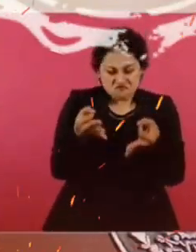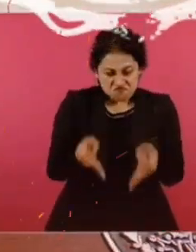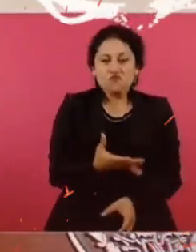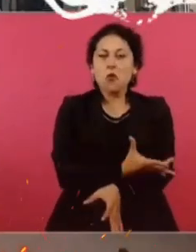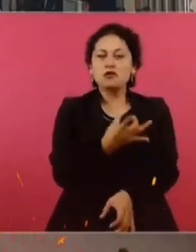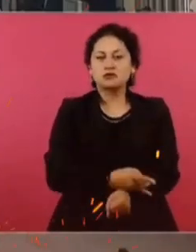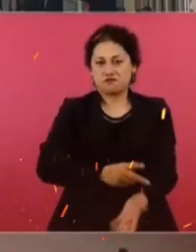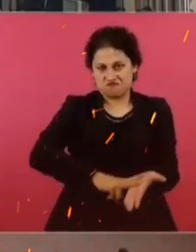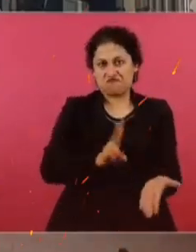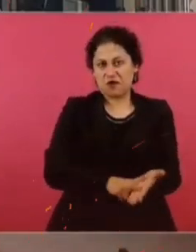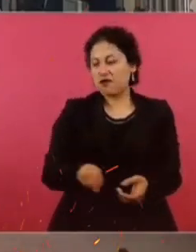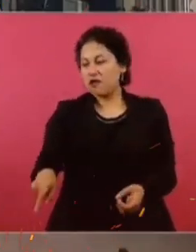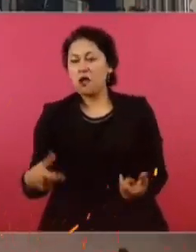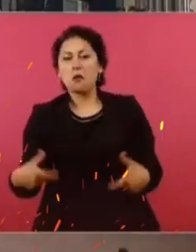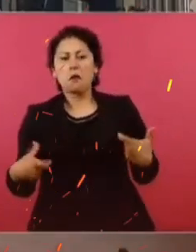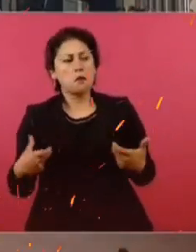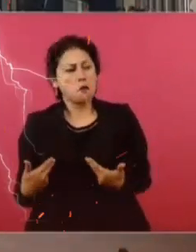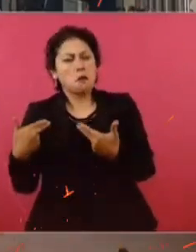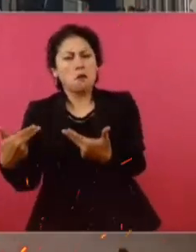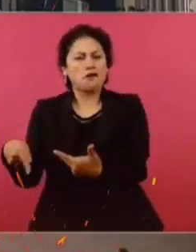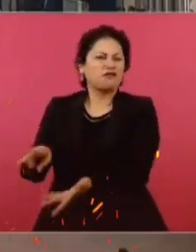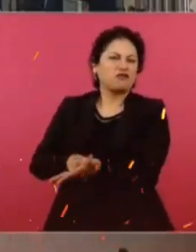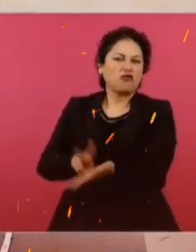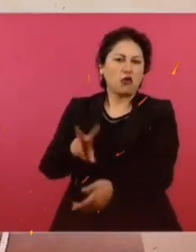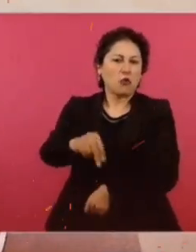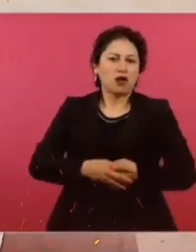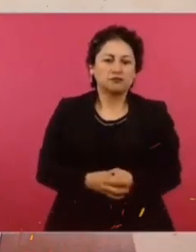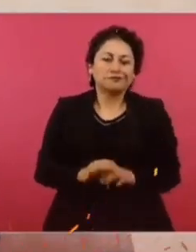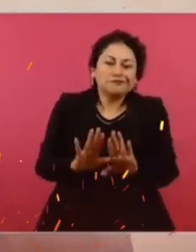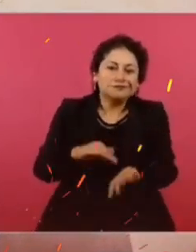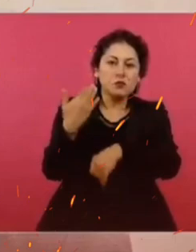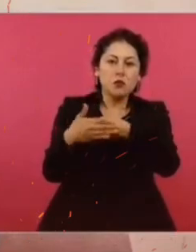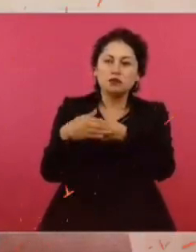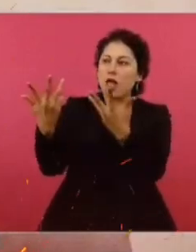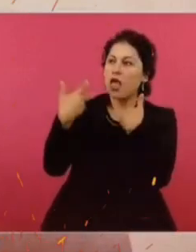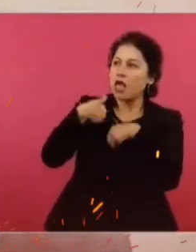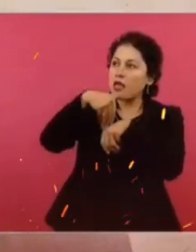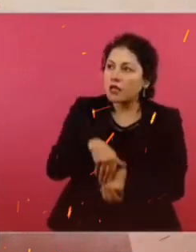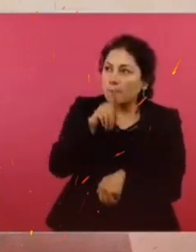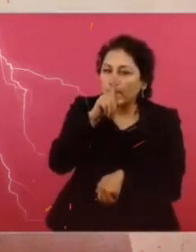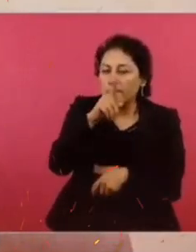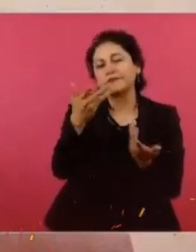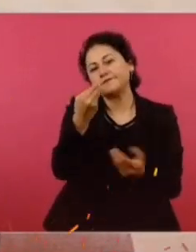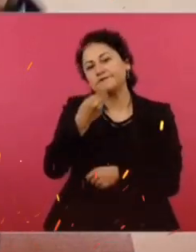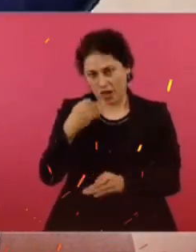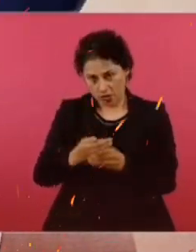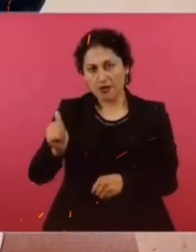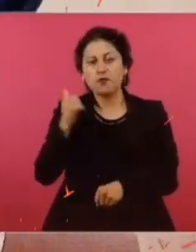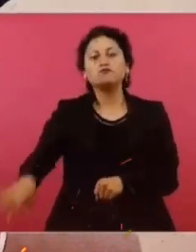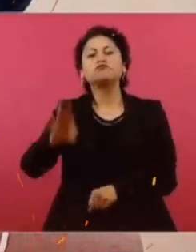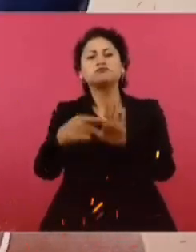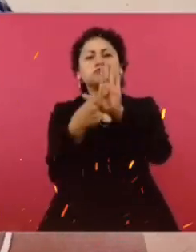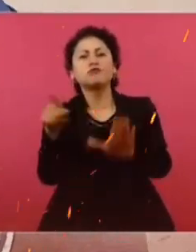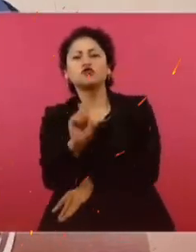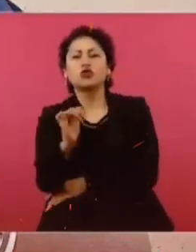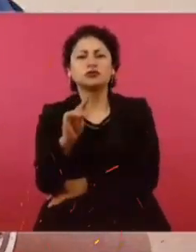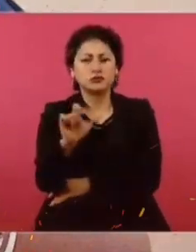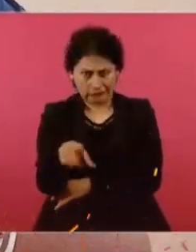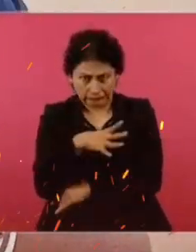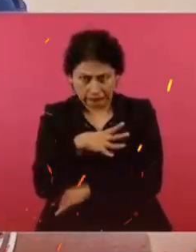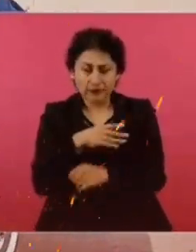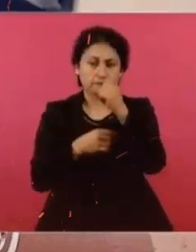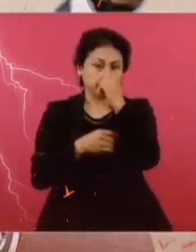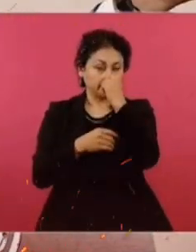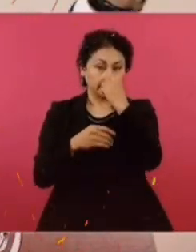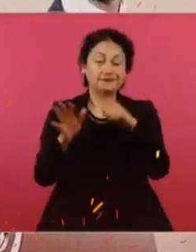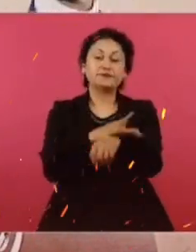Pero como ya no vamos a poder dar a conocer estas cosas, ¿no tienes ahí lo de Xochitl? ¡Producción! Porque no